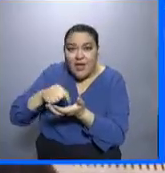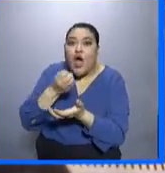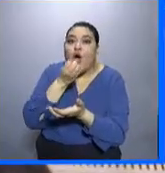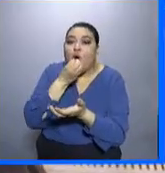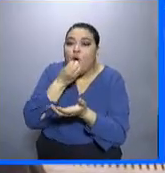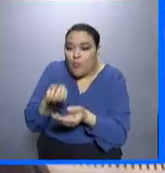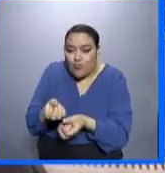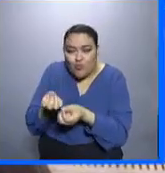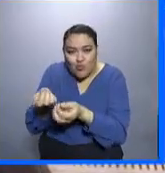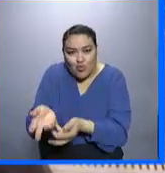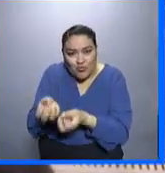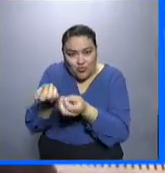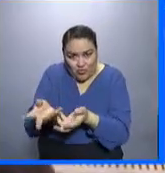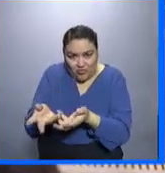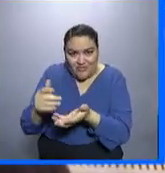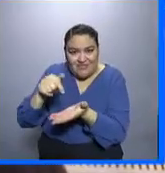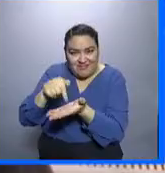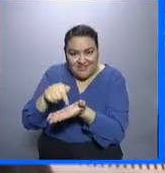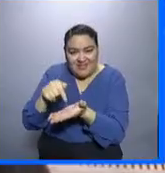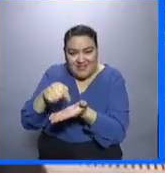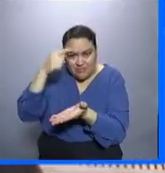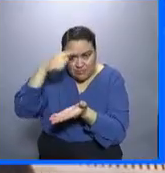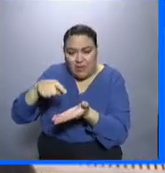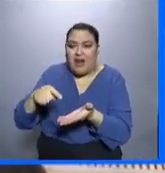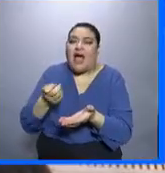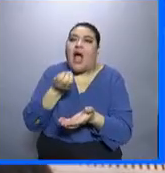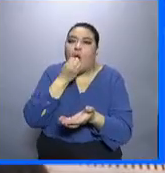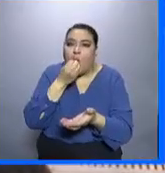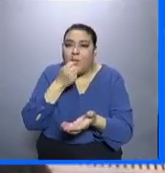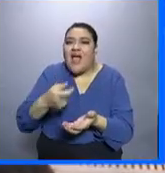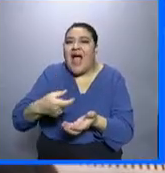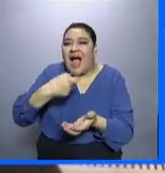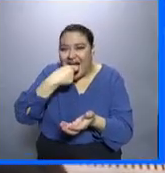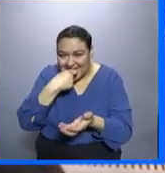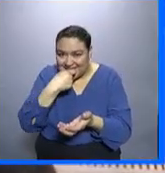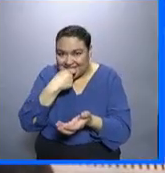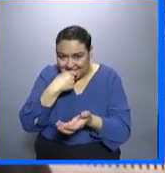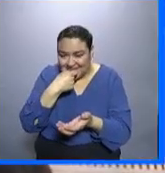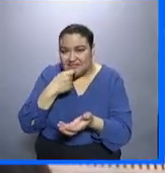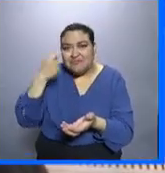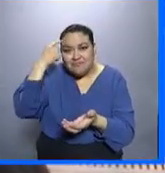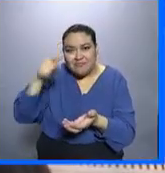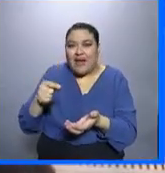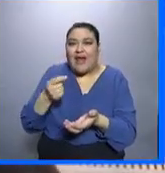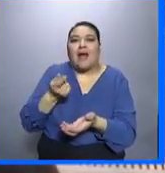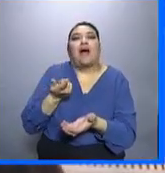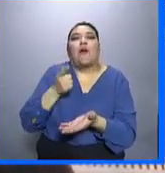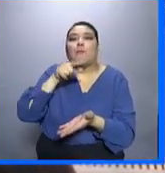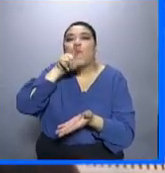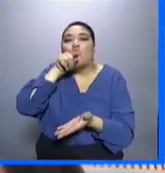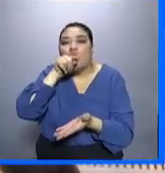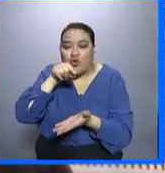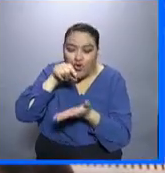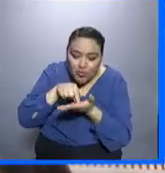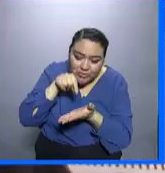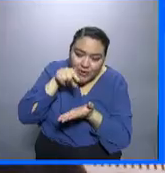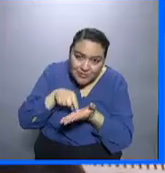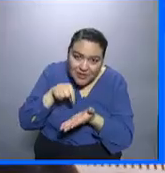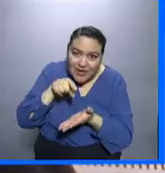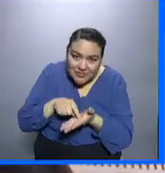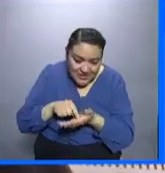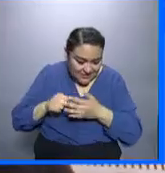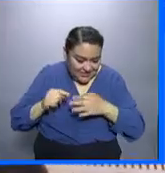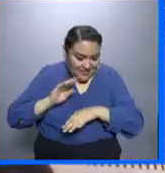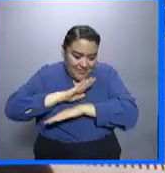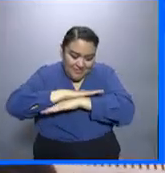alimento ya procesado en croquetas o en galletitas, por ejemplo, a los pollos. Entonces agarran su